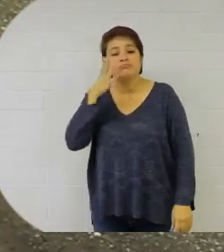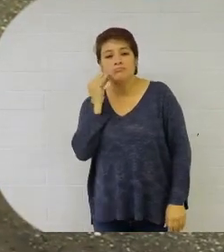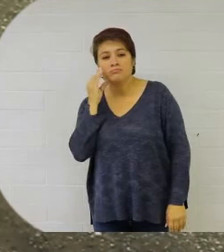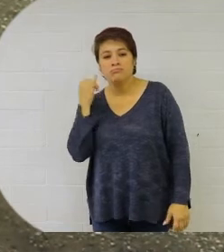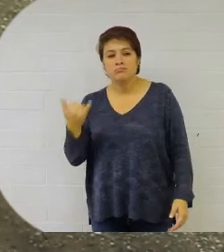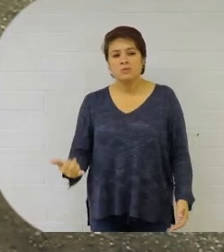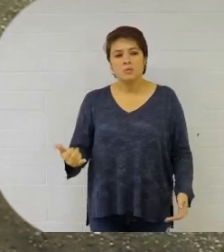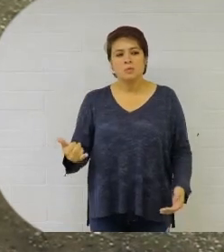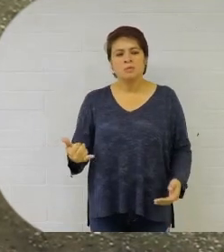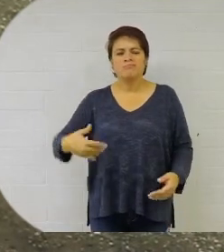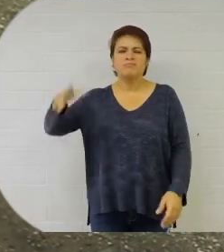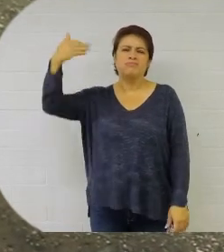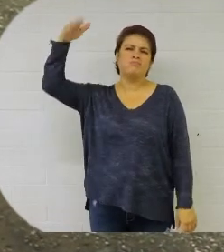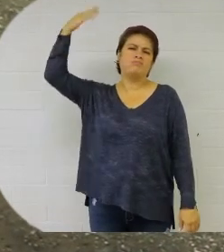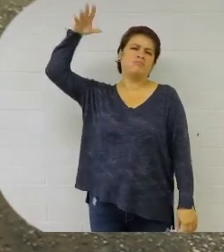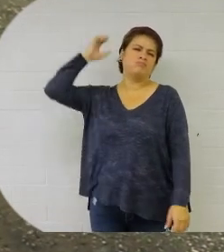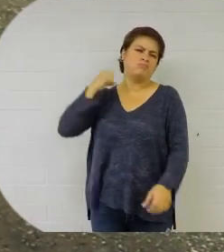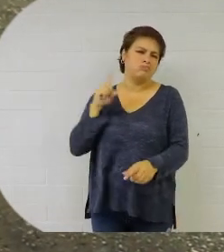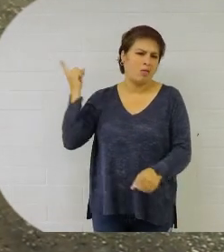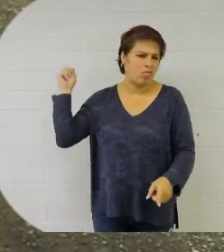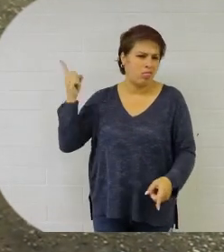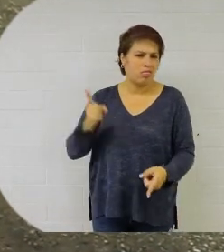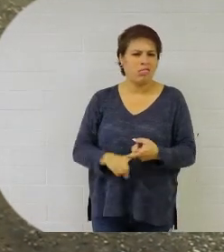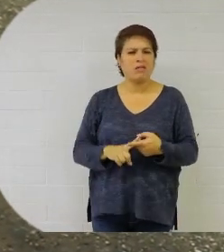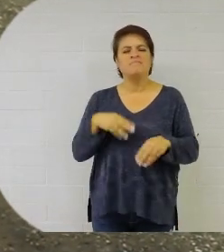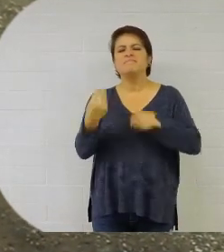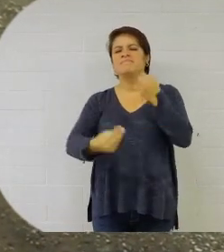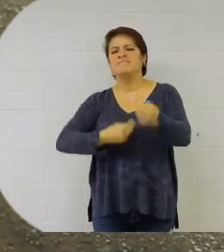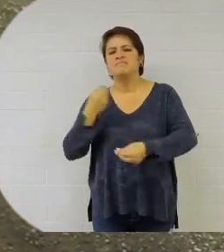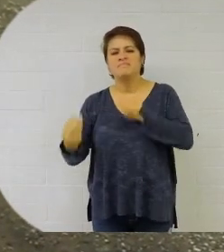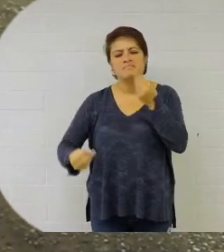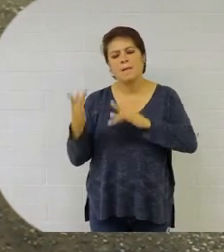mi experiencia viene de 30 años atrás, ¿cierto?